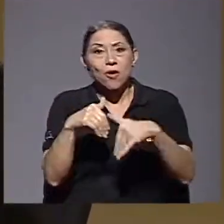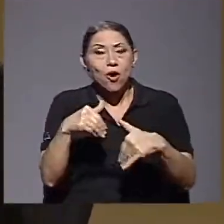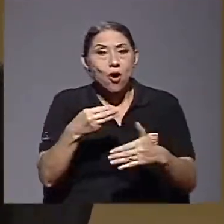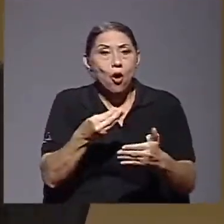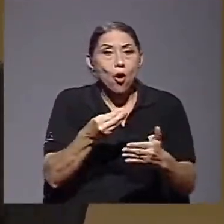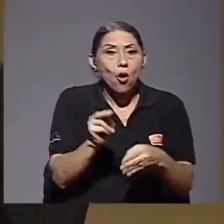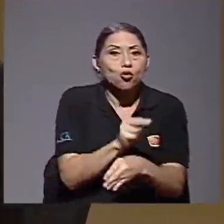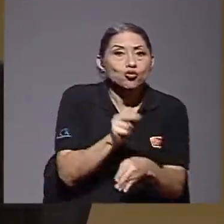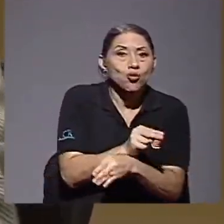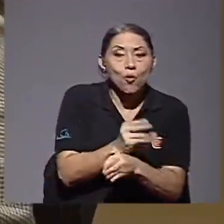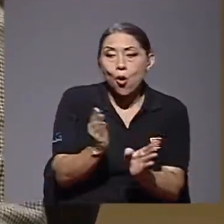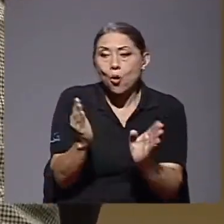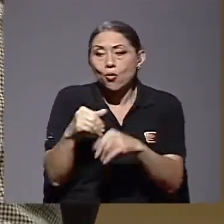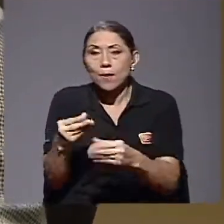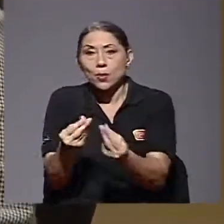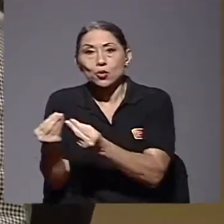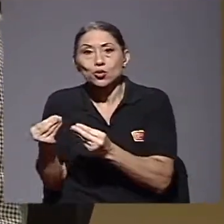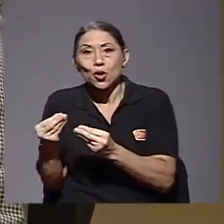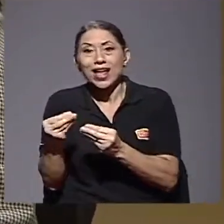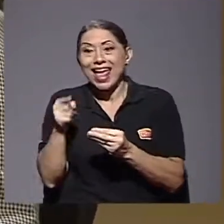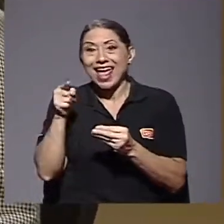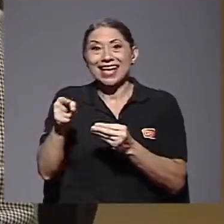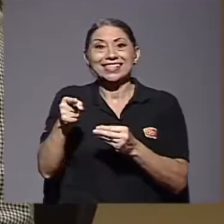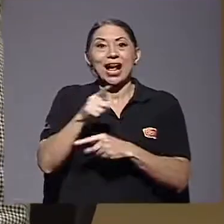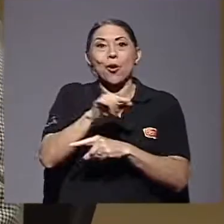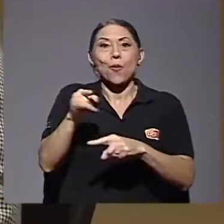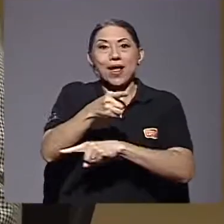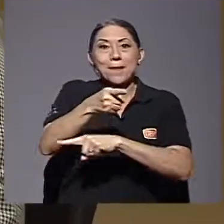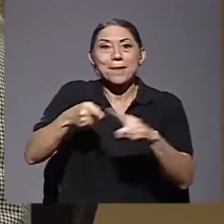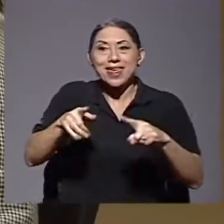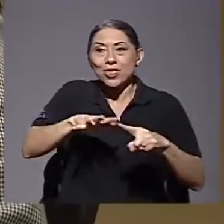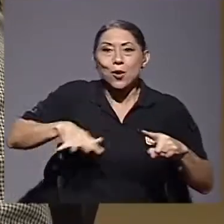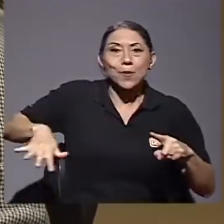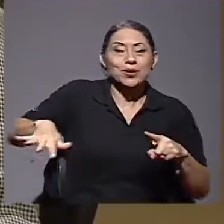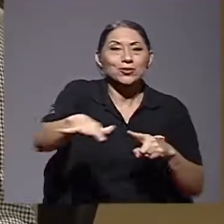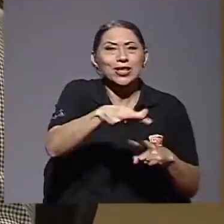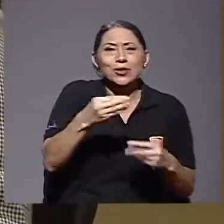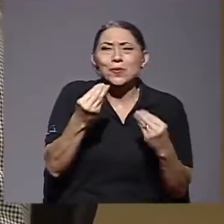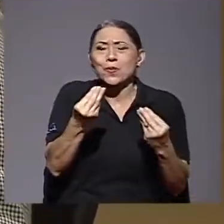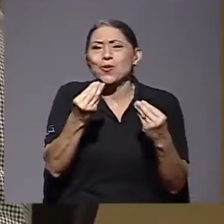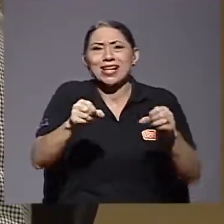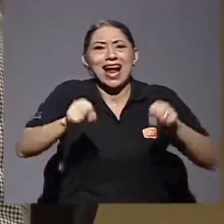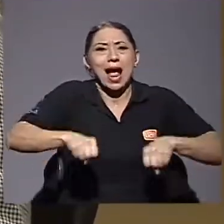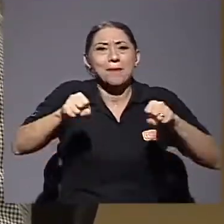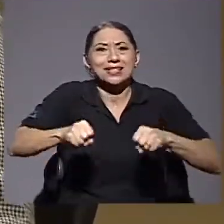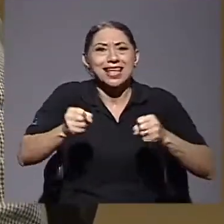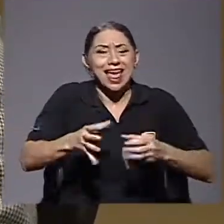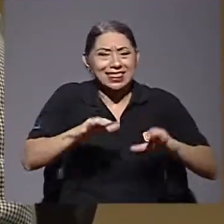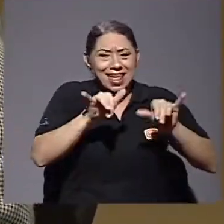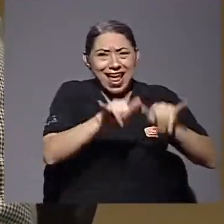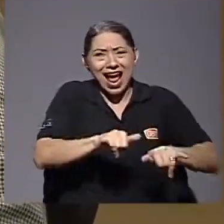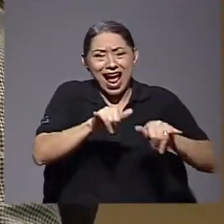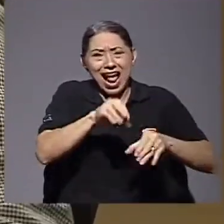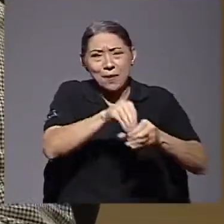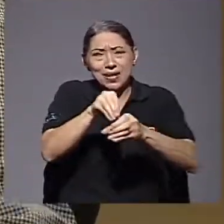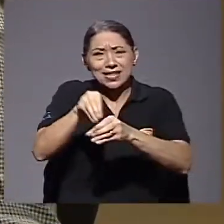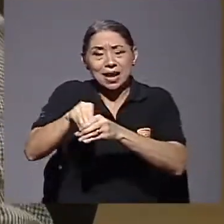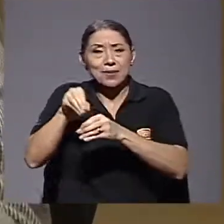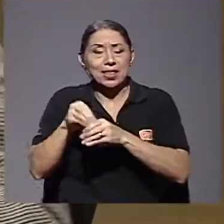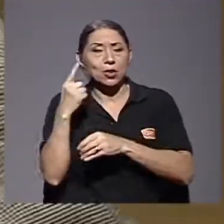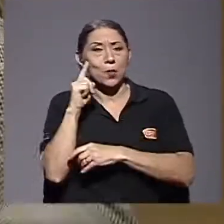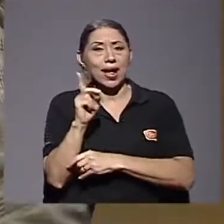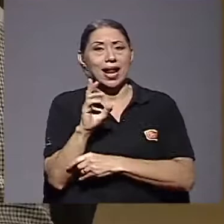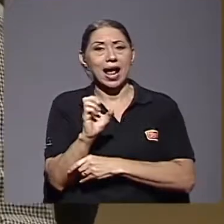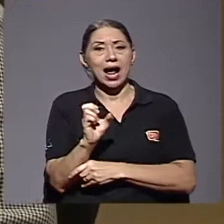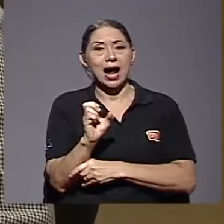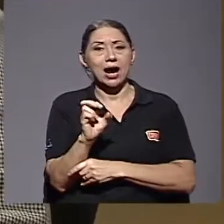Está en medio de todo esto, pero es un centro que tiene grandes cantidades de capacidad de almacenamiento para crudo, y también por ahí